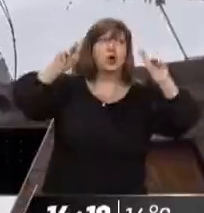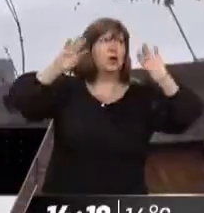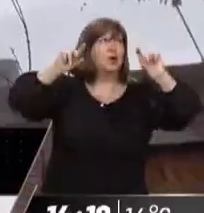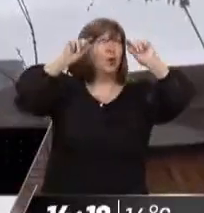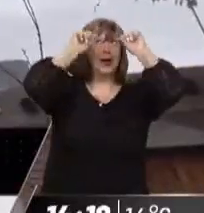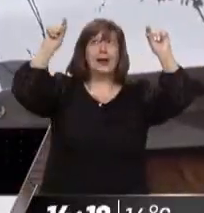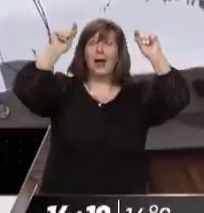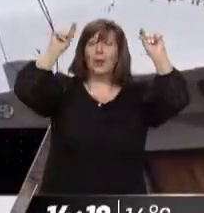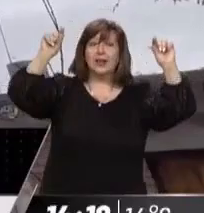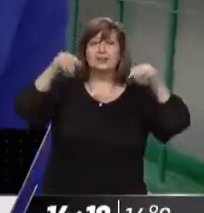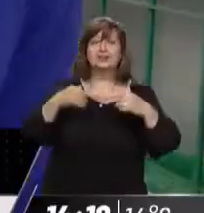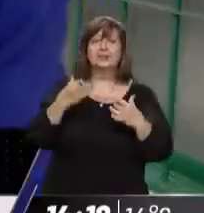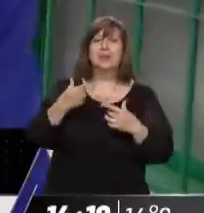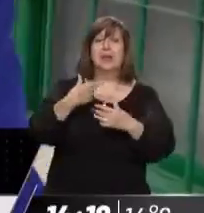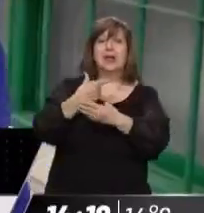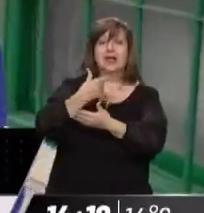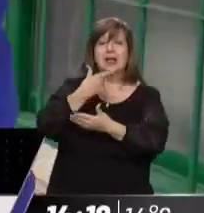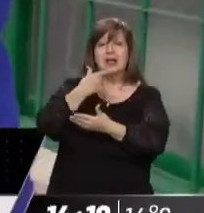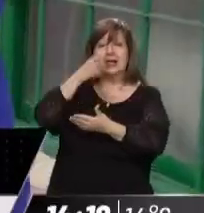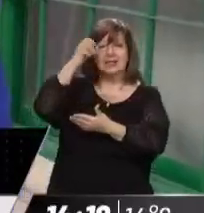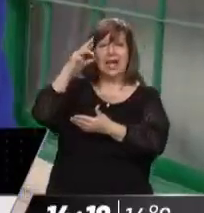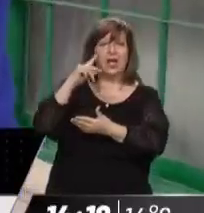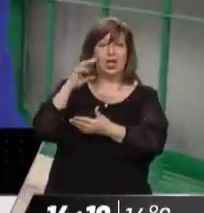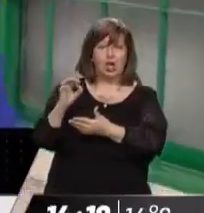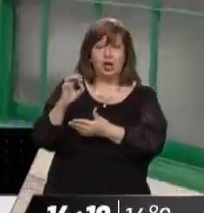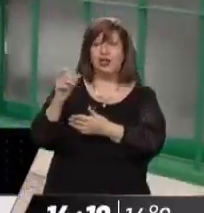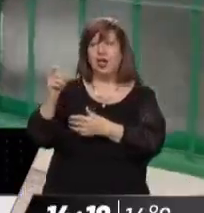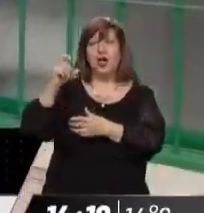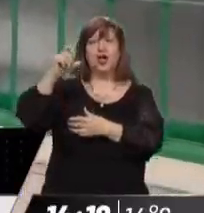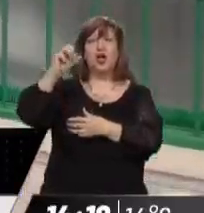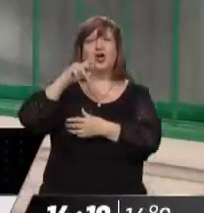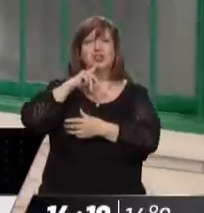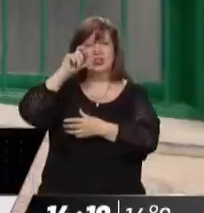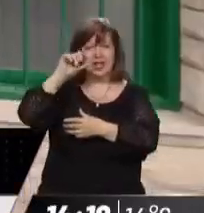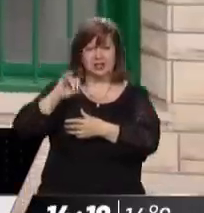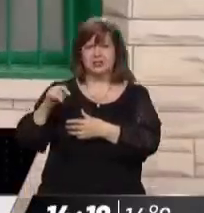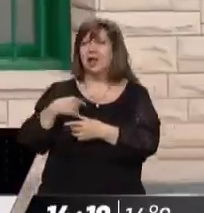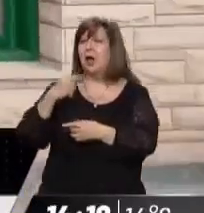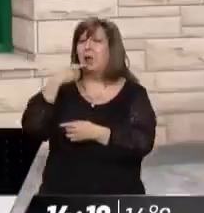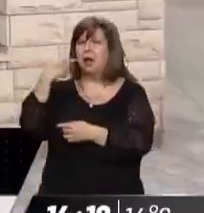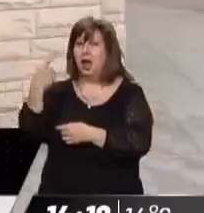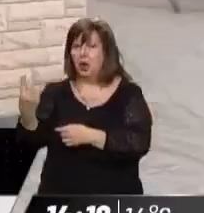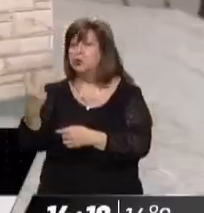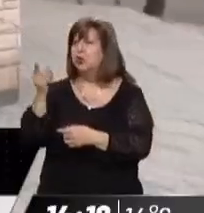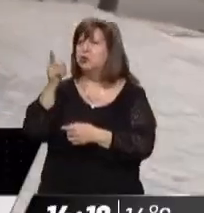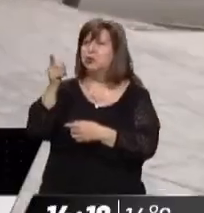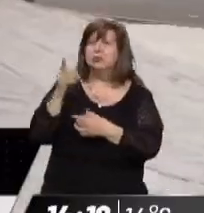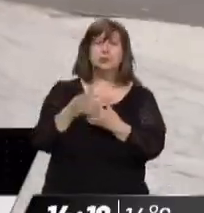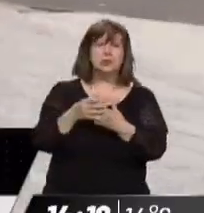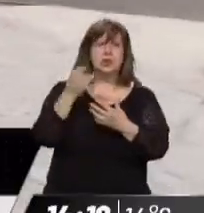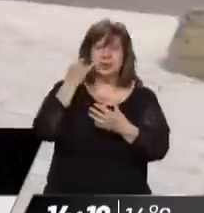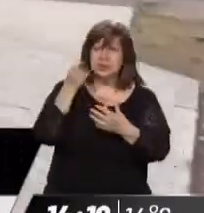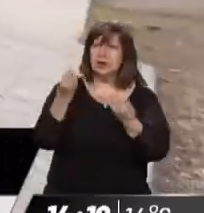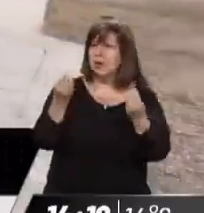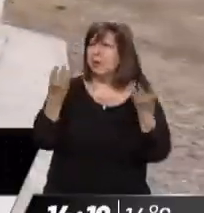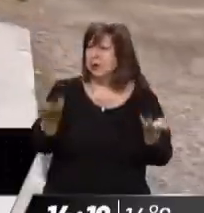de la zona. Y nos acompaña Sergio Cortés, trabajador de un negocio de esta zona. Sergio, en los últimos días, concretamente esta